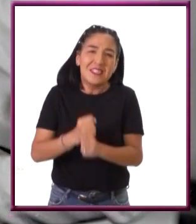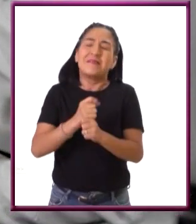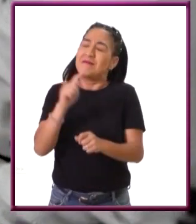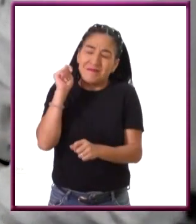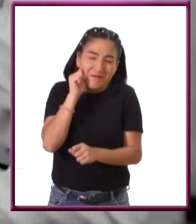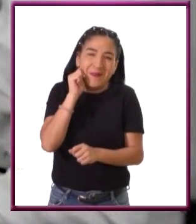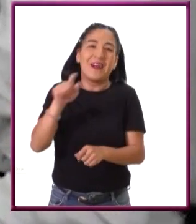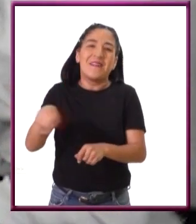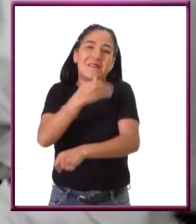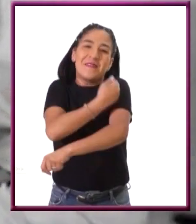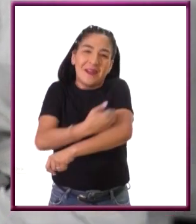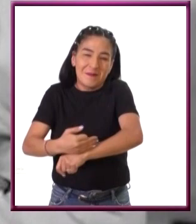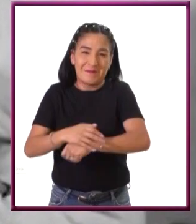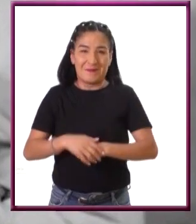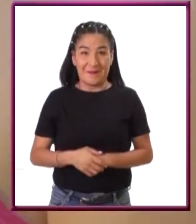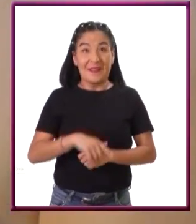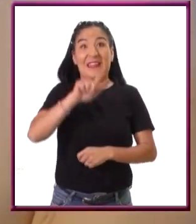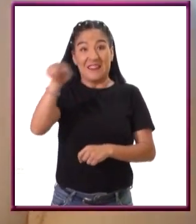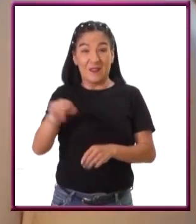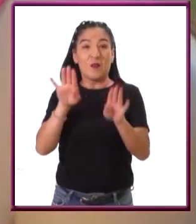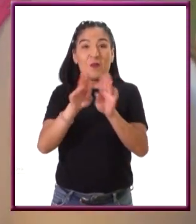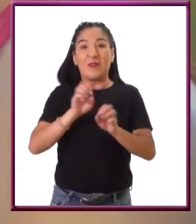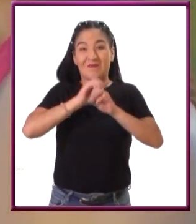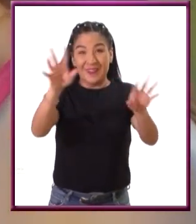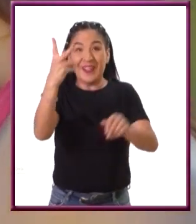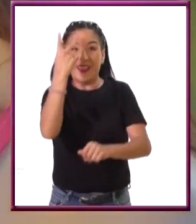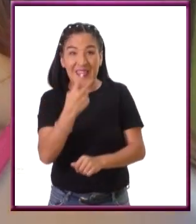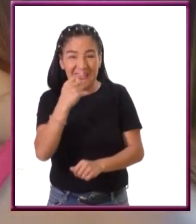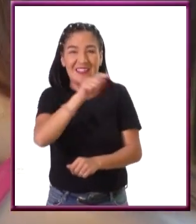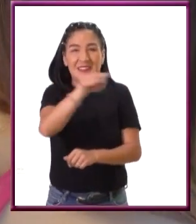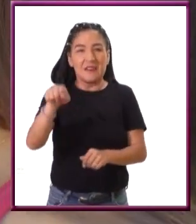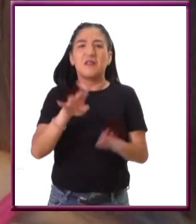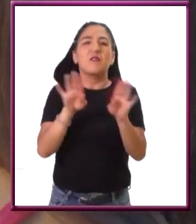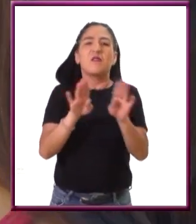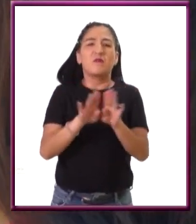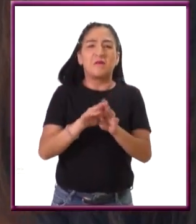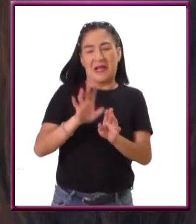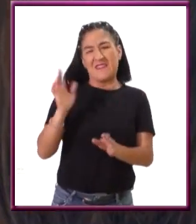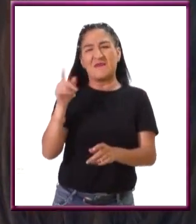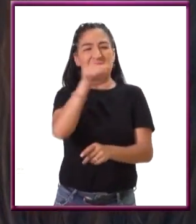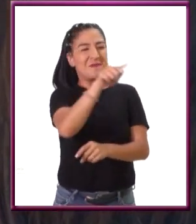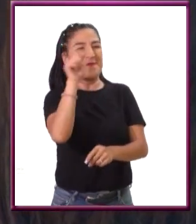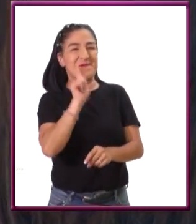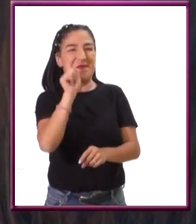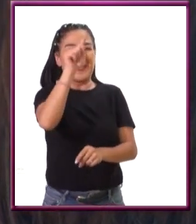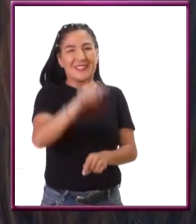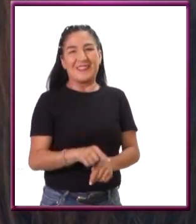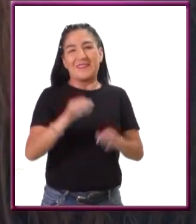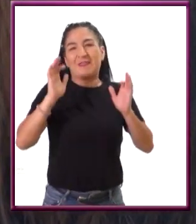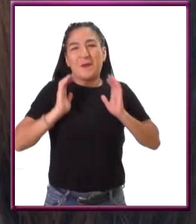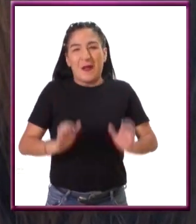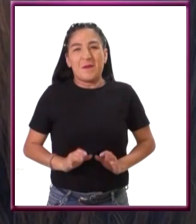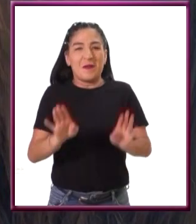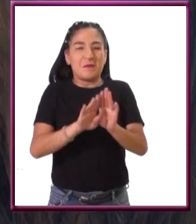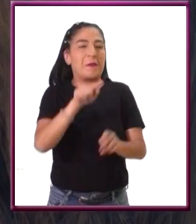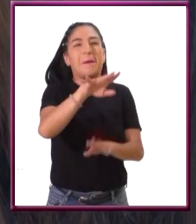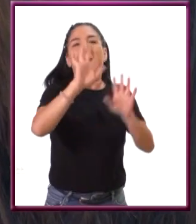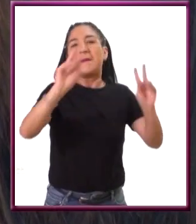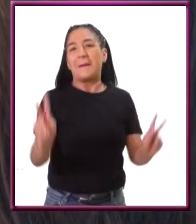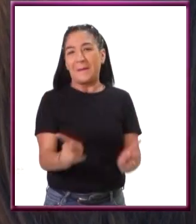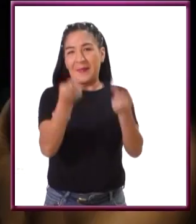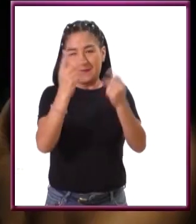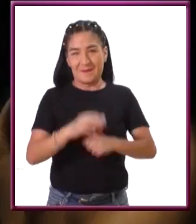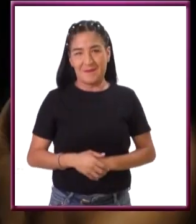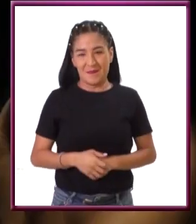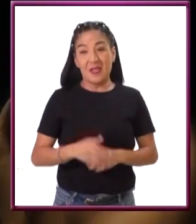que lo soporta todo. La mercadotecnia y la publicidad no dudan en explotar la figura femenina como un mecanismo de